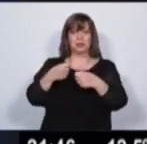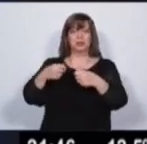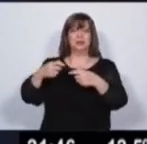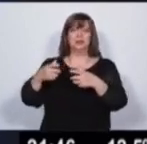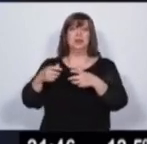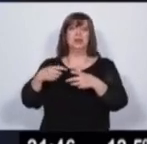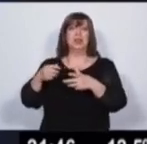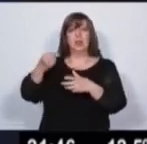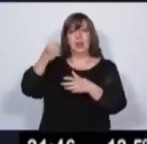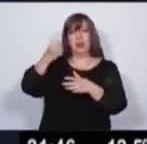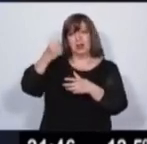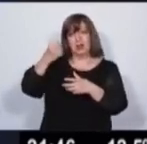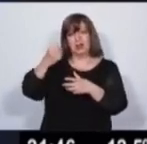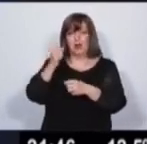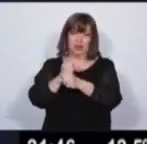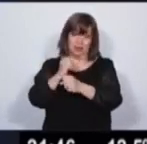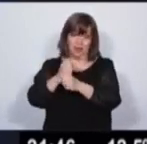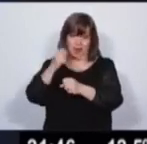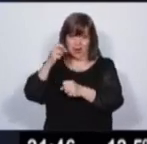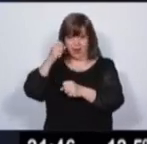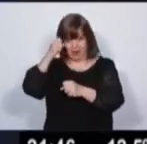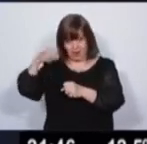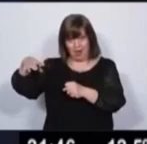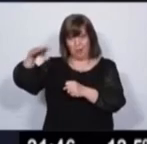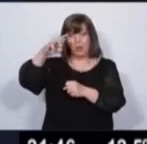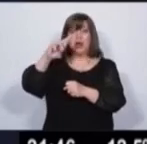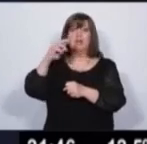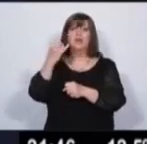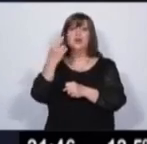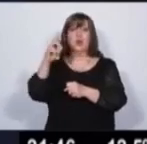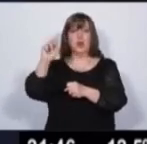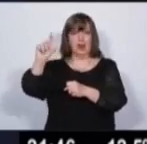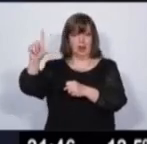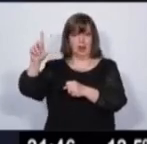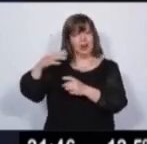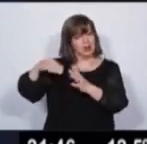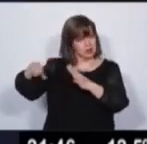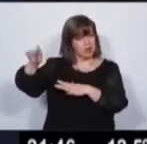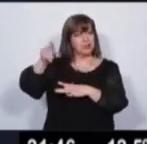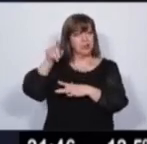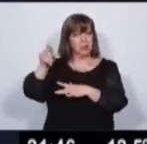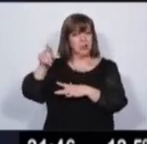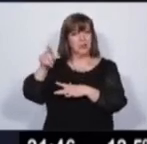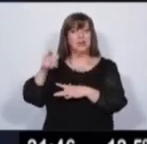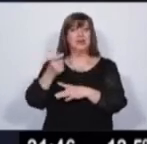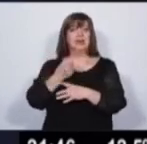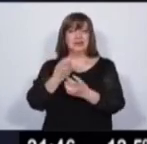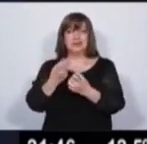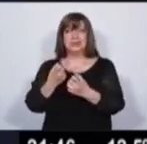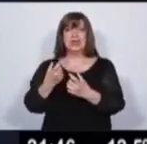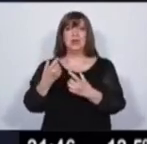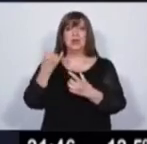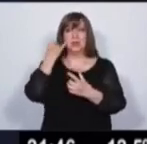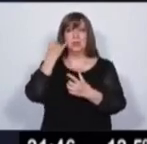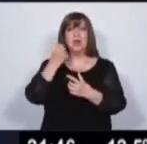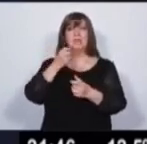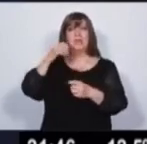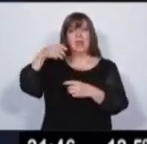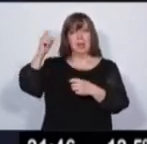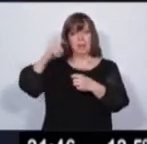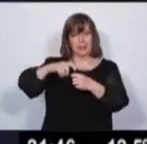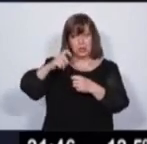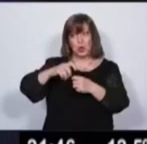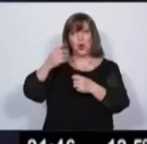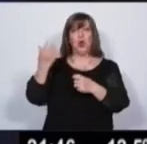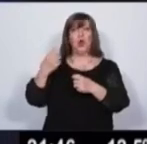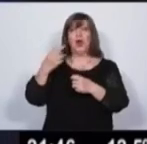y el sector rural queremos una escala de impuestos progresiva sobre del poder económico y las regalías del petróleo y la